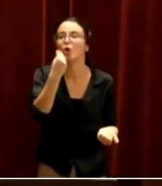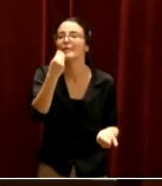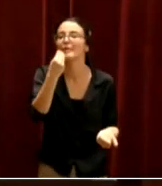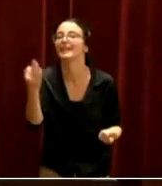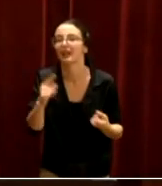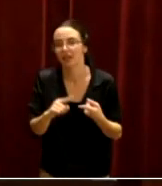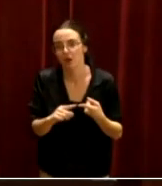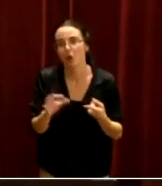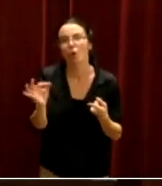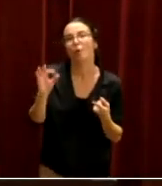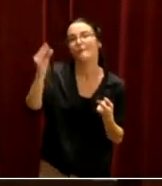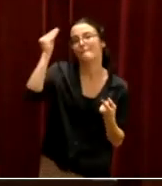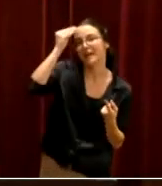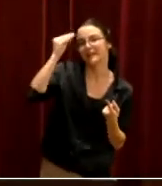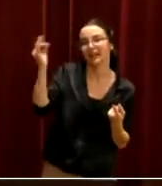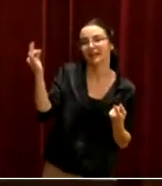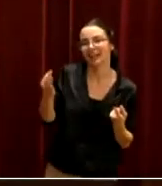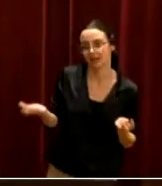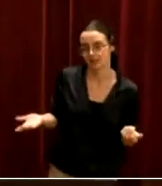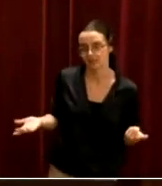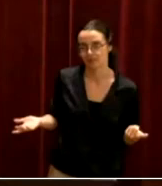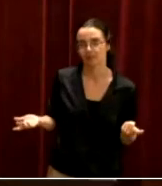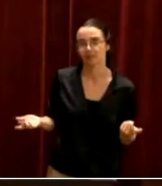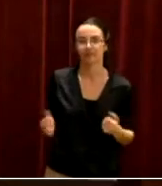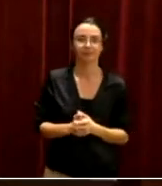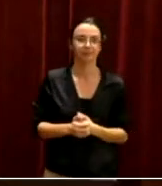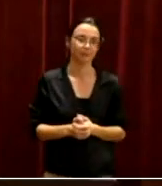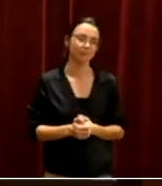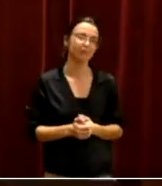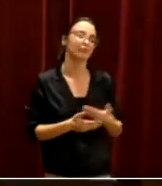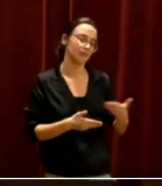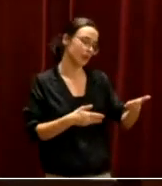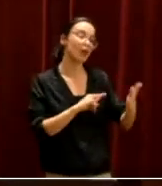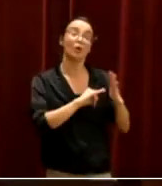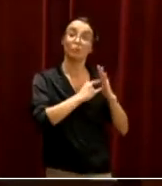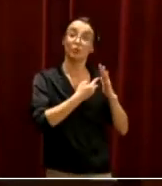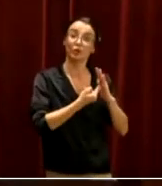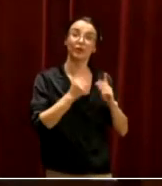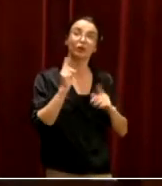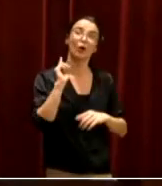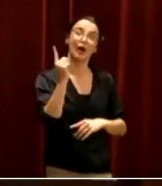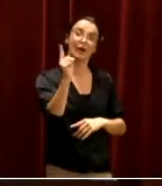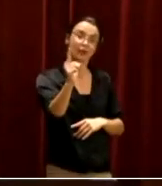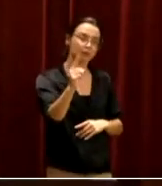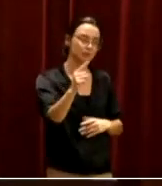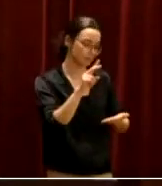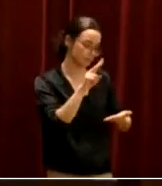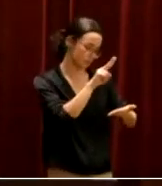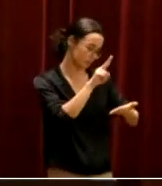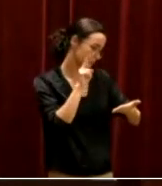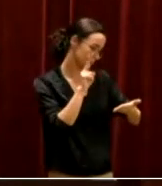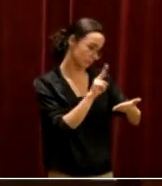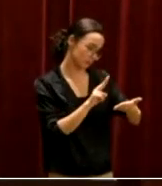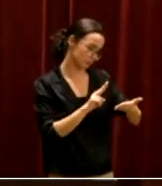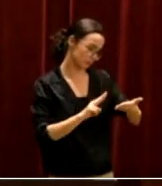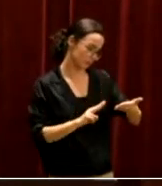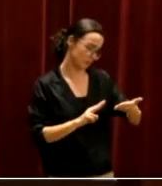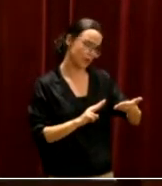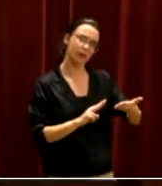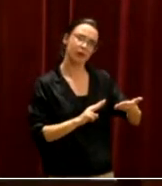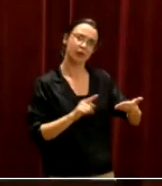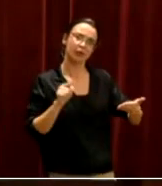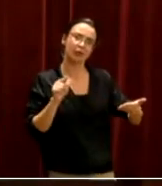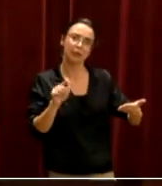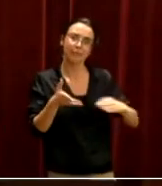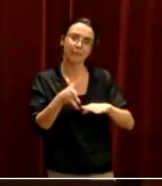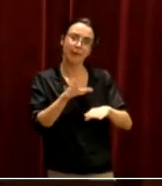pensar si seguimos analizando el proyecto del tranvía nos encontramos con que después de las avenidas de Palma le toca sufrir el impacto de ese mam